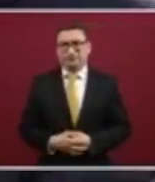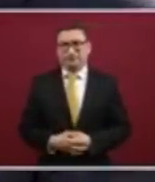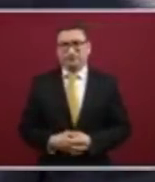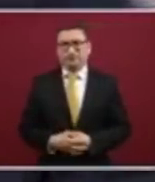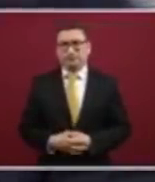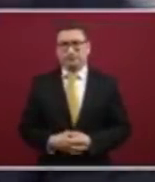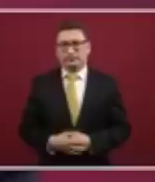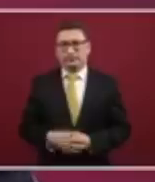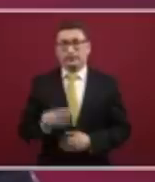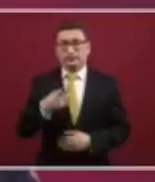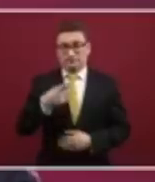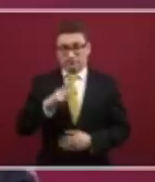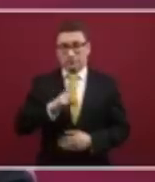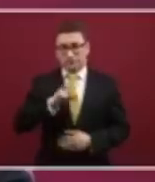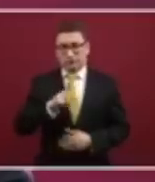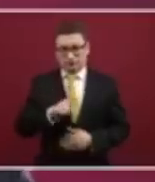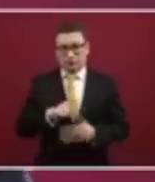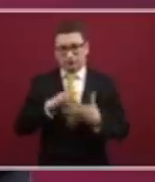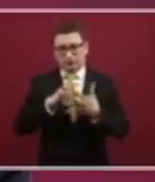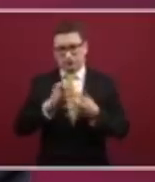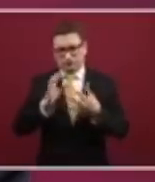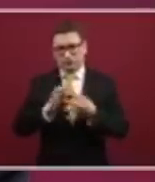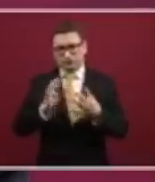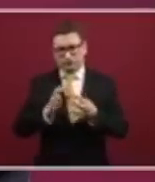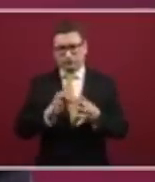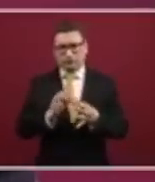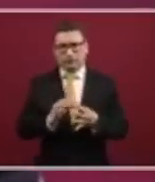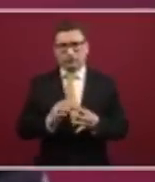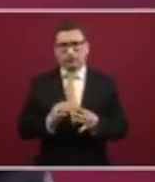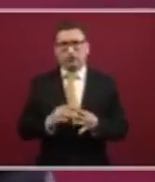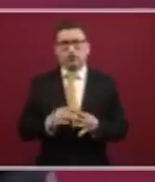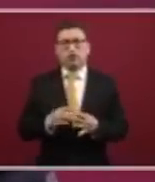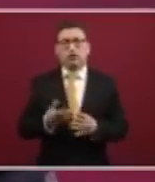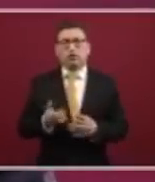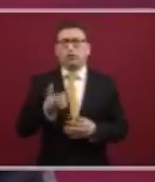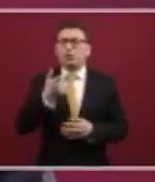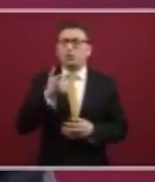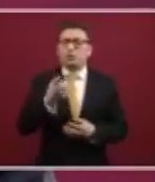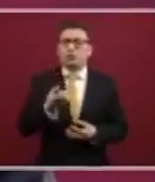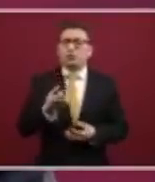Pero les vamos a dar a conocer cuánto se condonó.